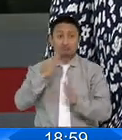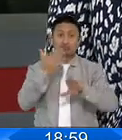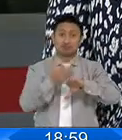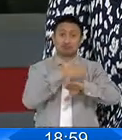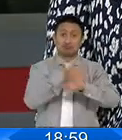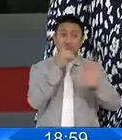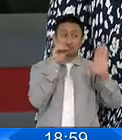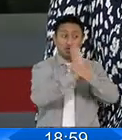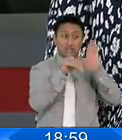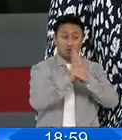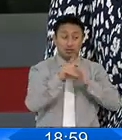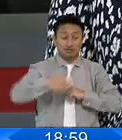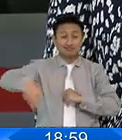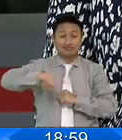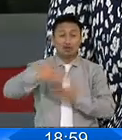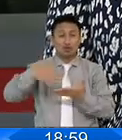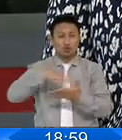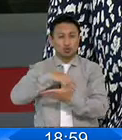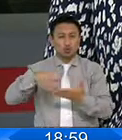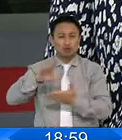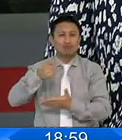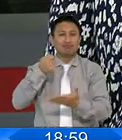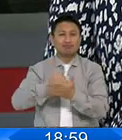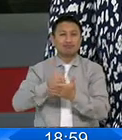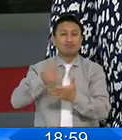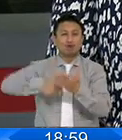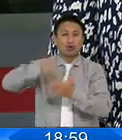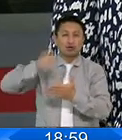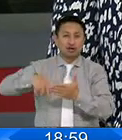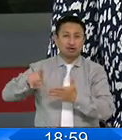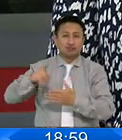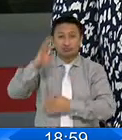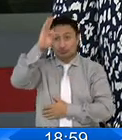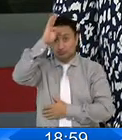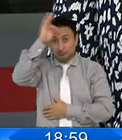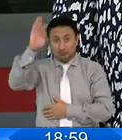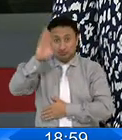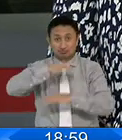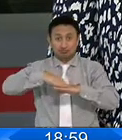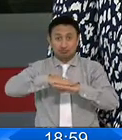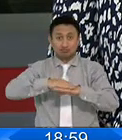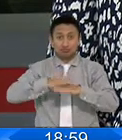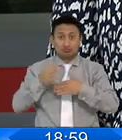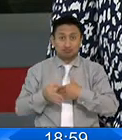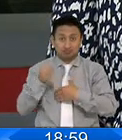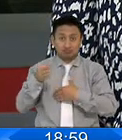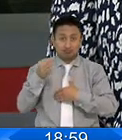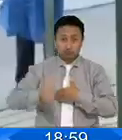sobre irregularidades en la adjudicación de contratos para el Hospital Básico del Cantón Durán.